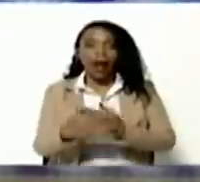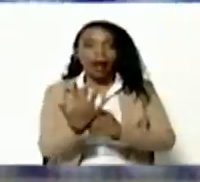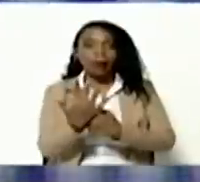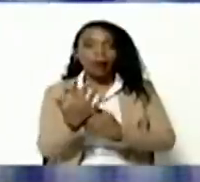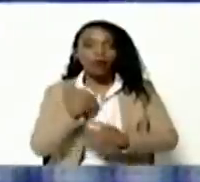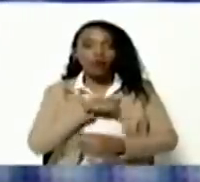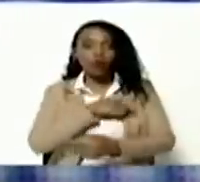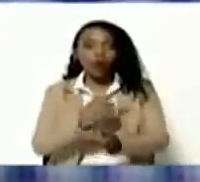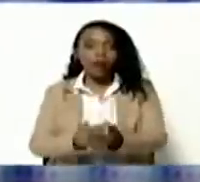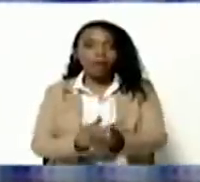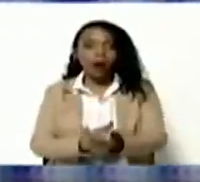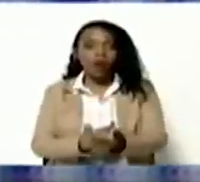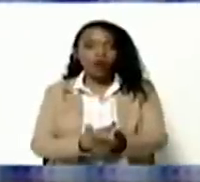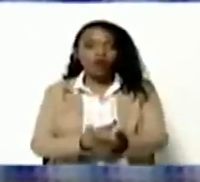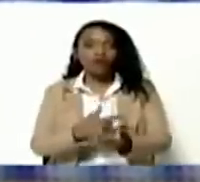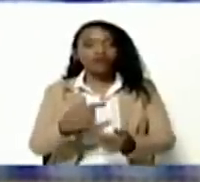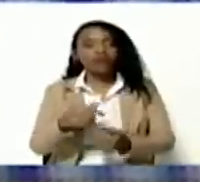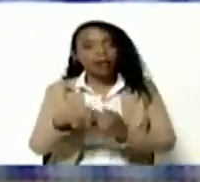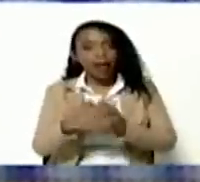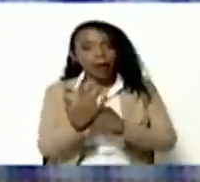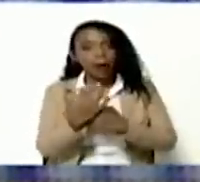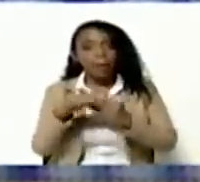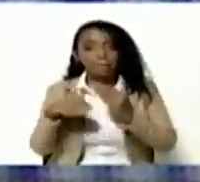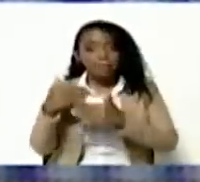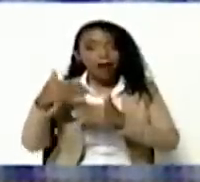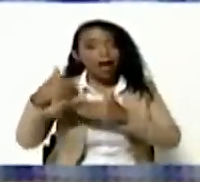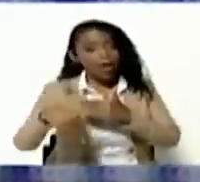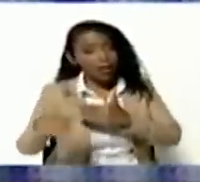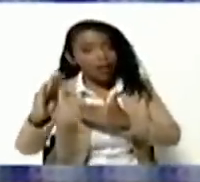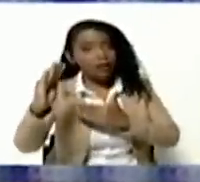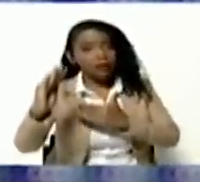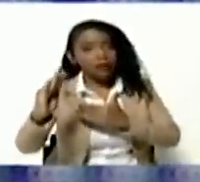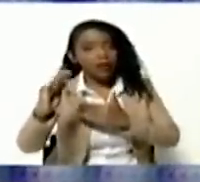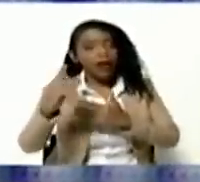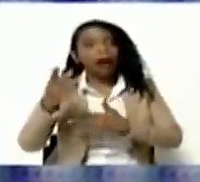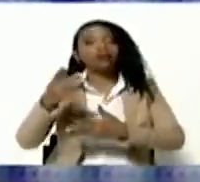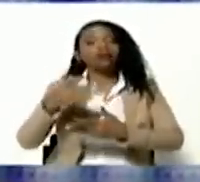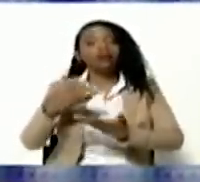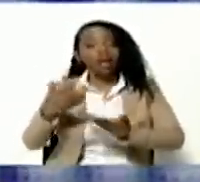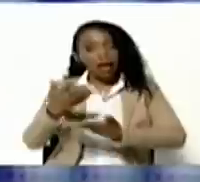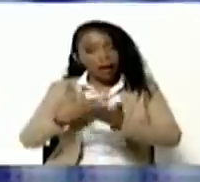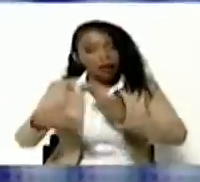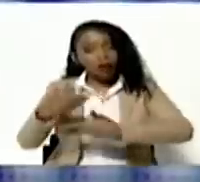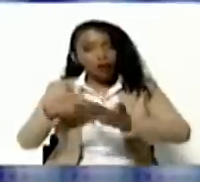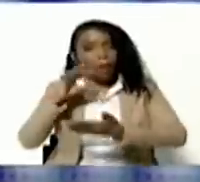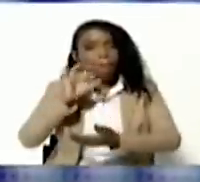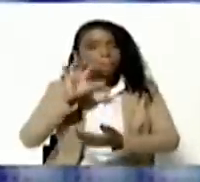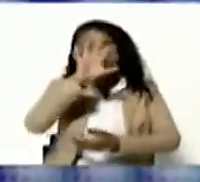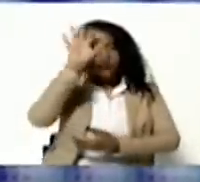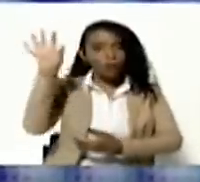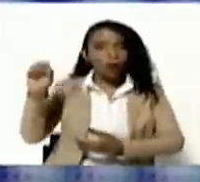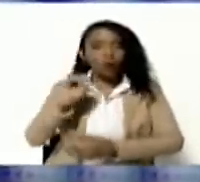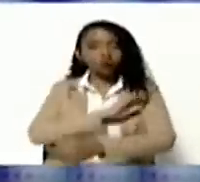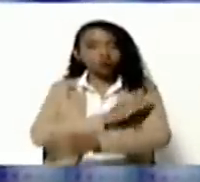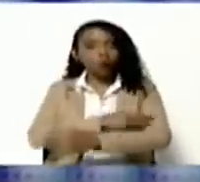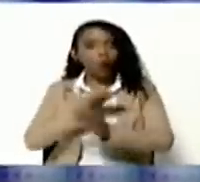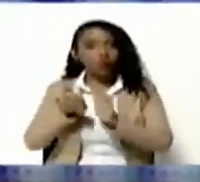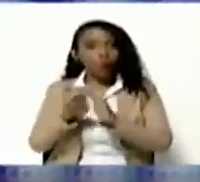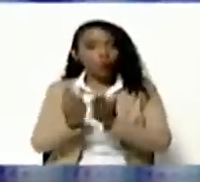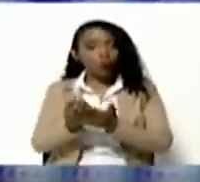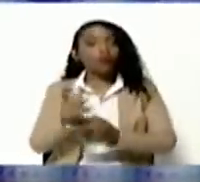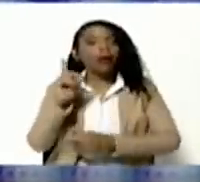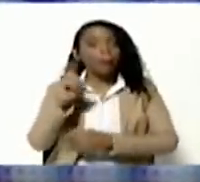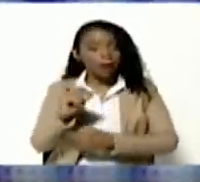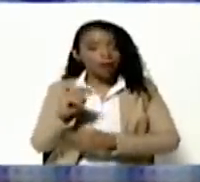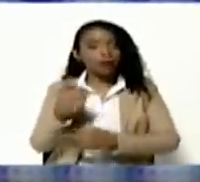a nuestros hermanos del Alba y más adelante aspiramos en las relaciones estratégica con países poderosos del mundo también